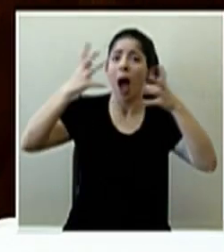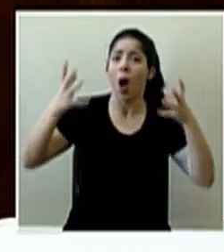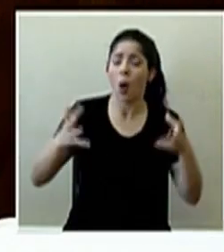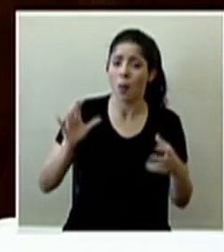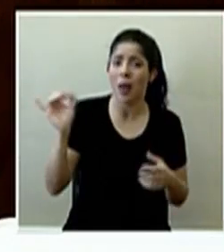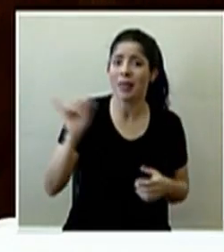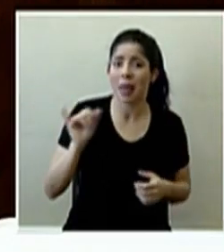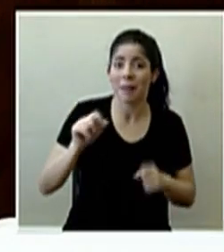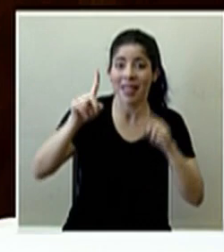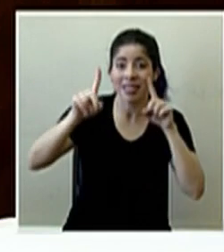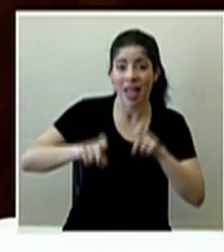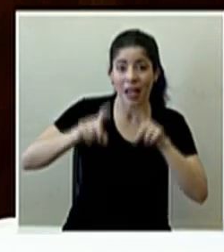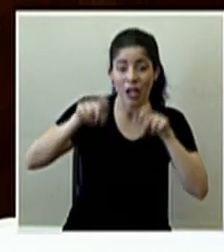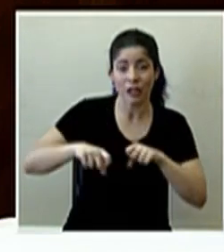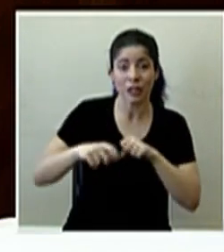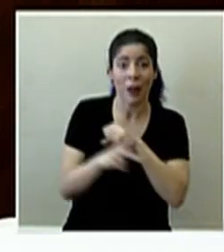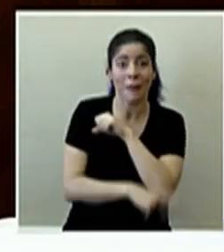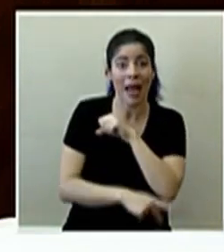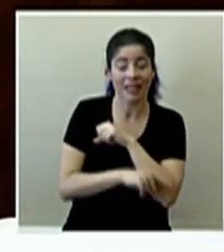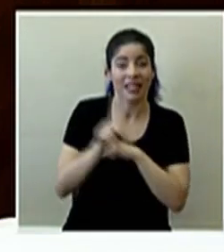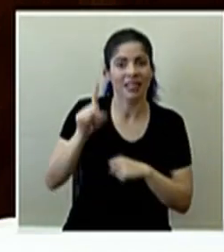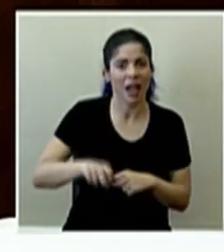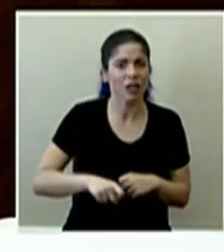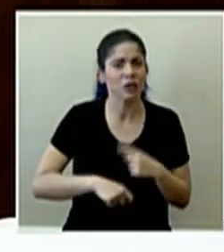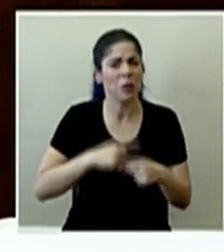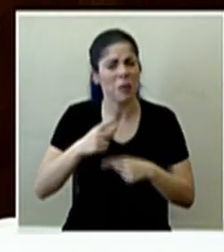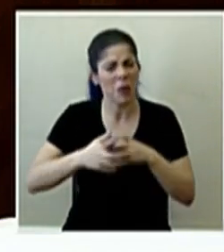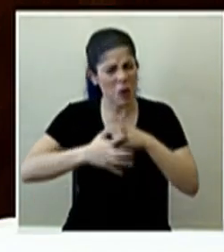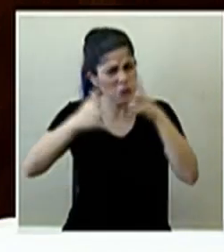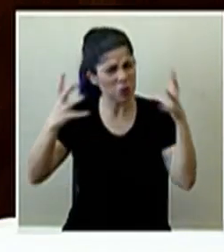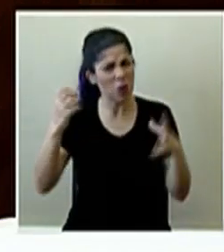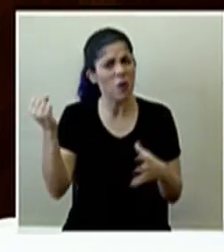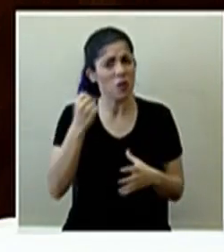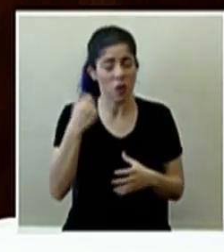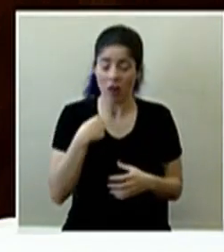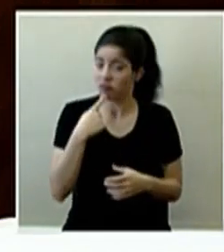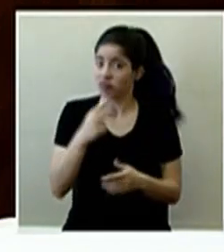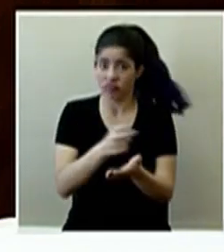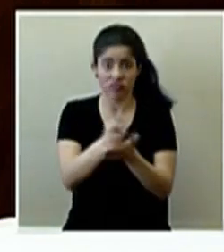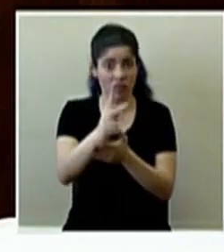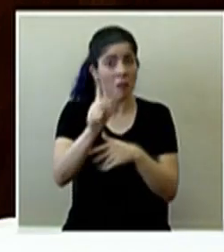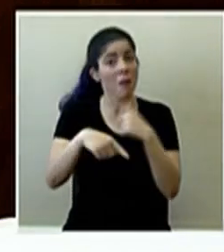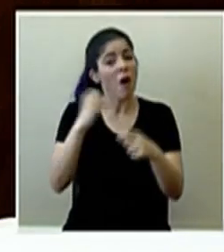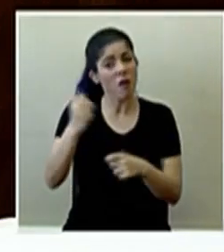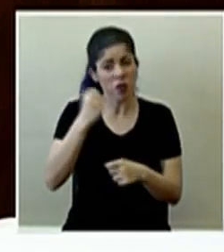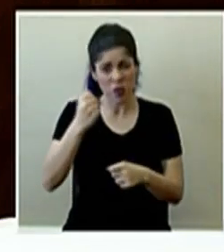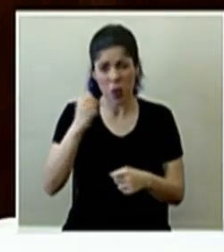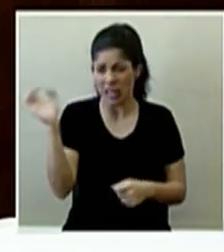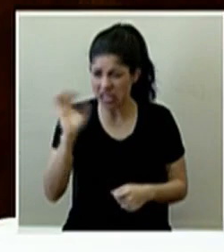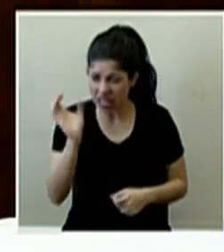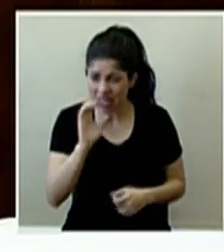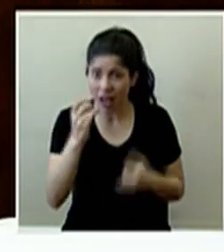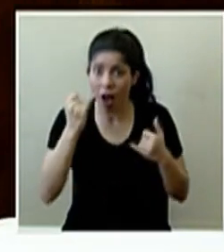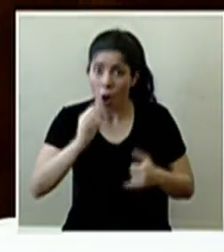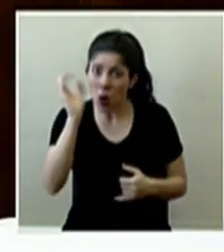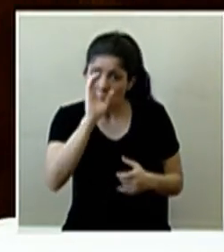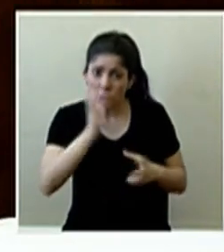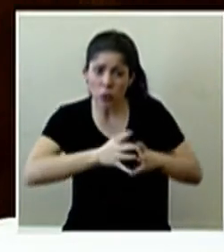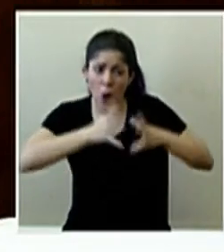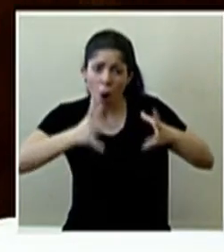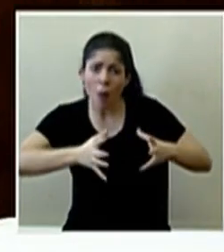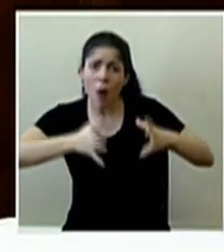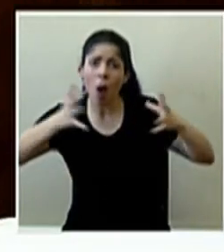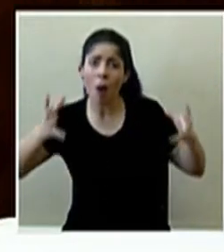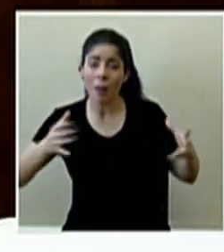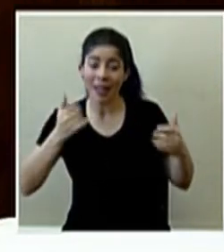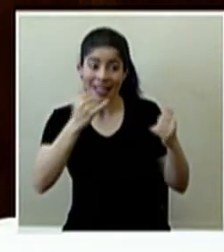incluso diagnóstica del país de una forma brutal, se los digo así de verdad. Y la búsqueda ha aumentado considerablemente